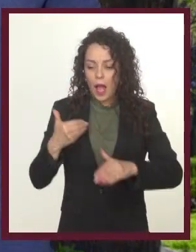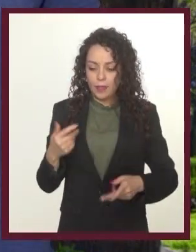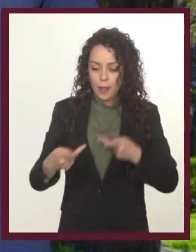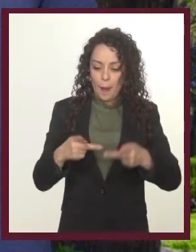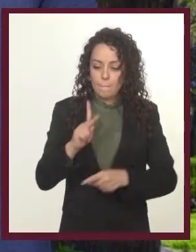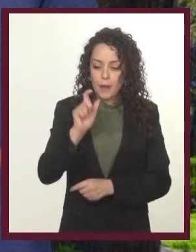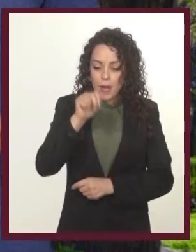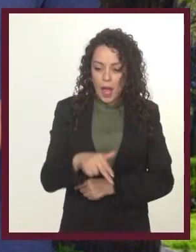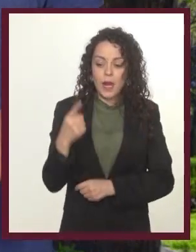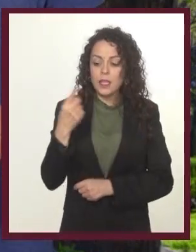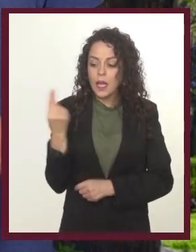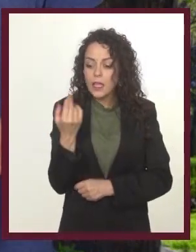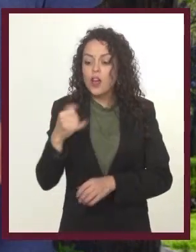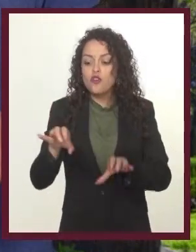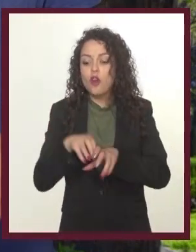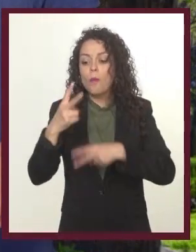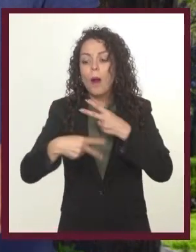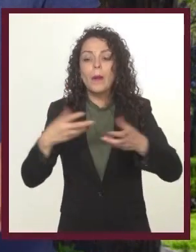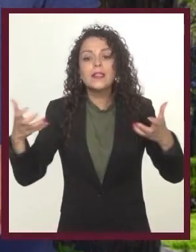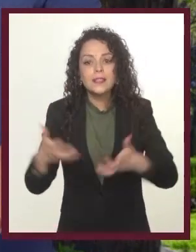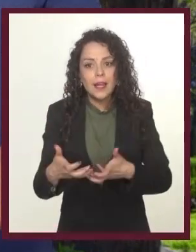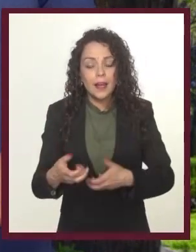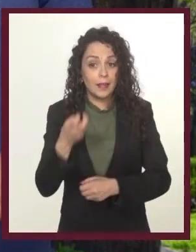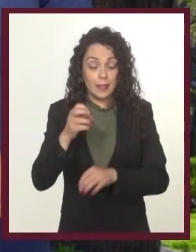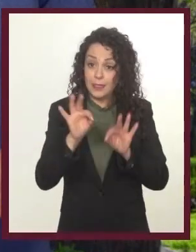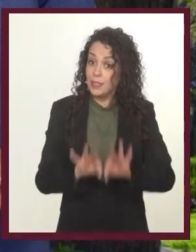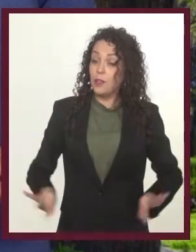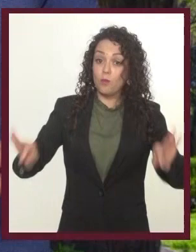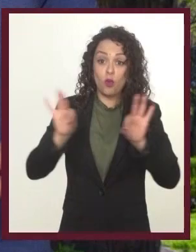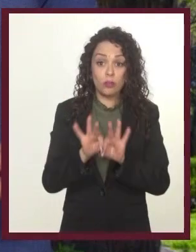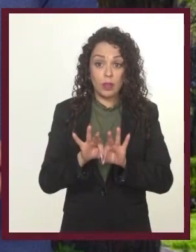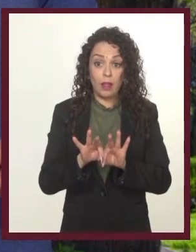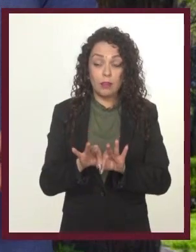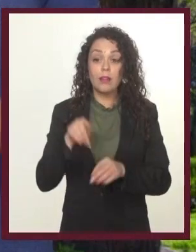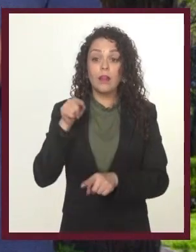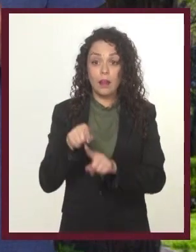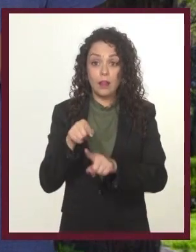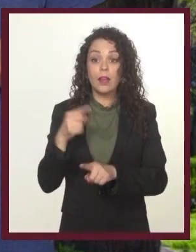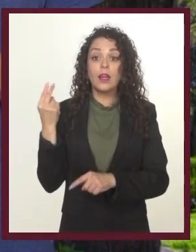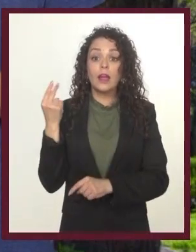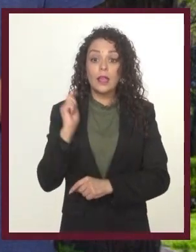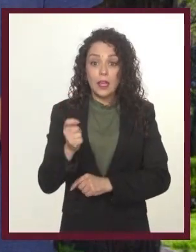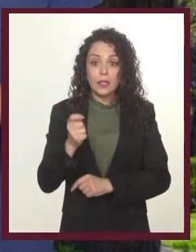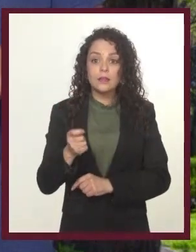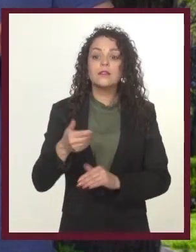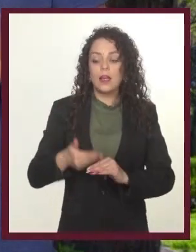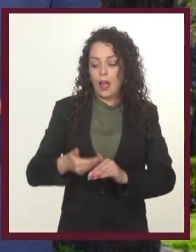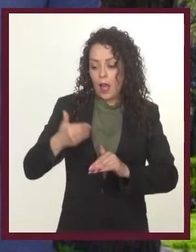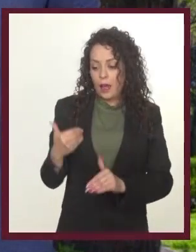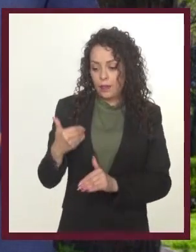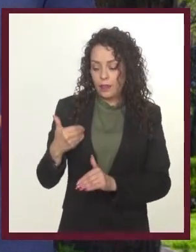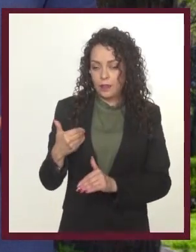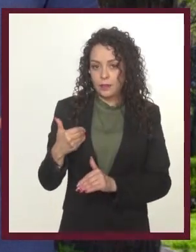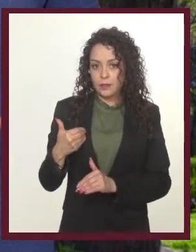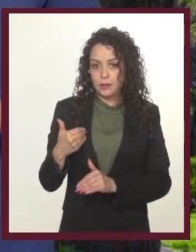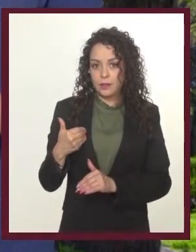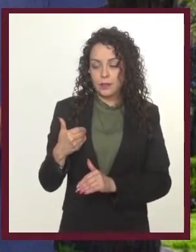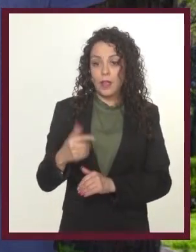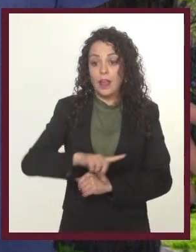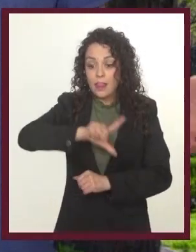qué necesitarás y cómo lo llevarás a cabo. Esta parte es muy importante y es el paso previo a lo más